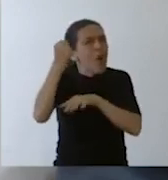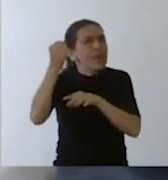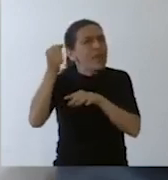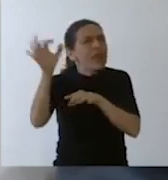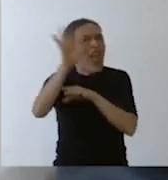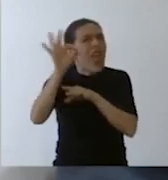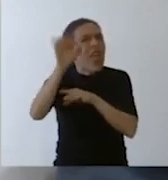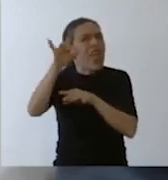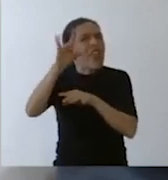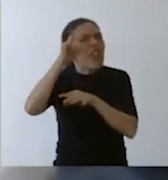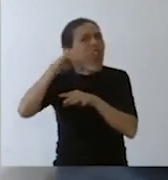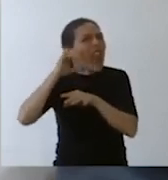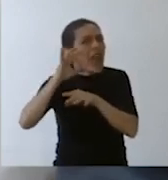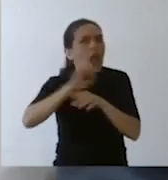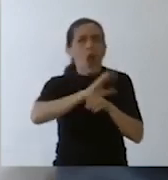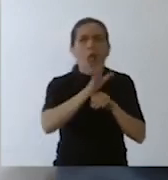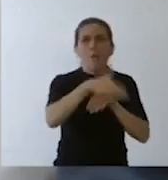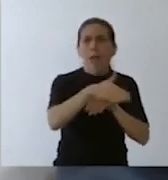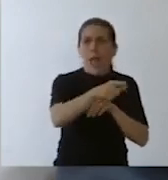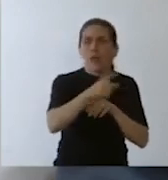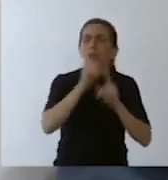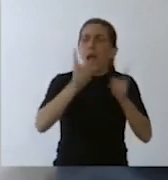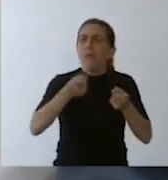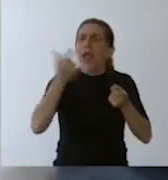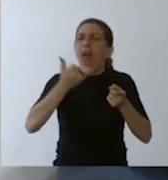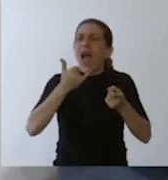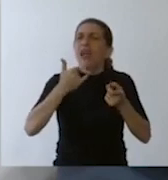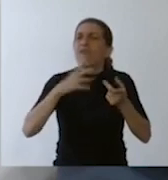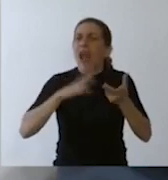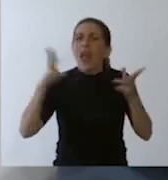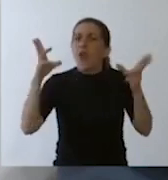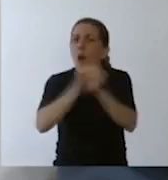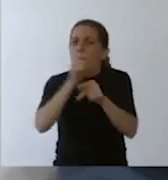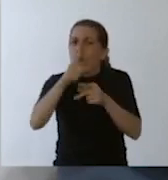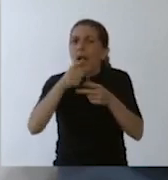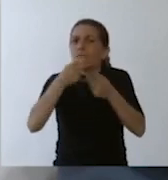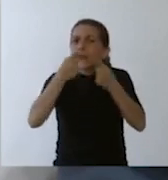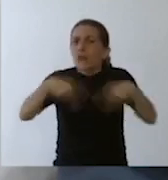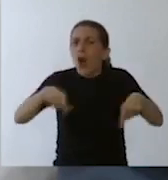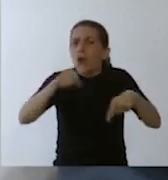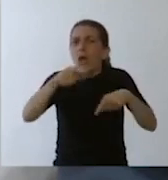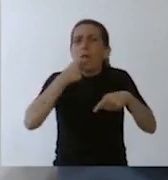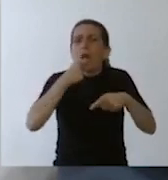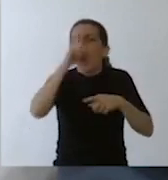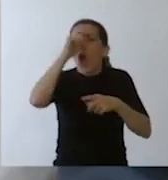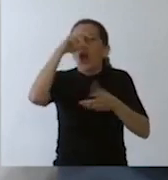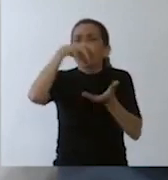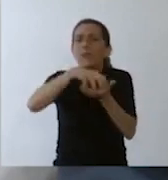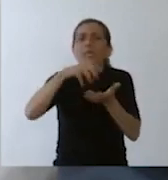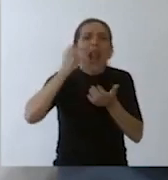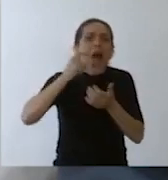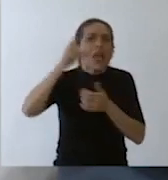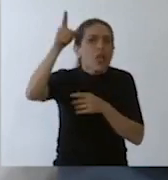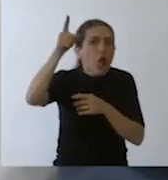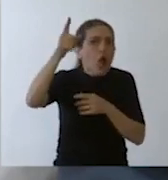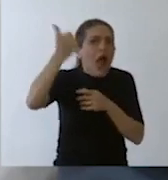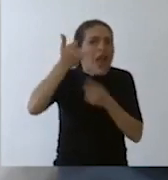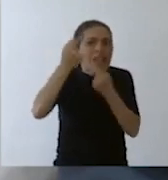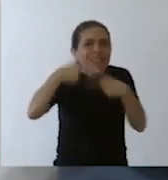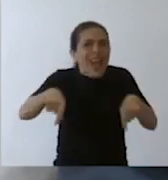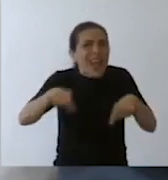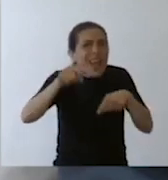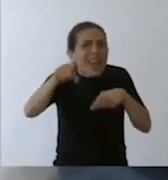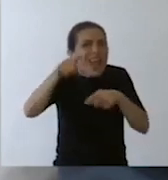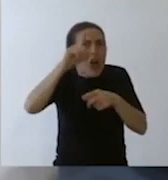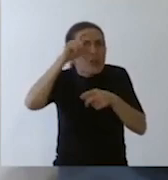que hay problemas de desabastecimiento de insumos, por ejemplo, en los hospitales de La Rioja. Entonces,